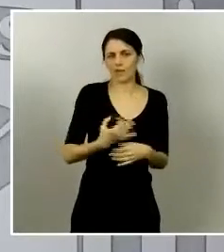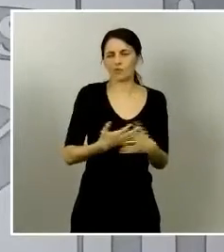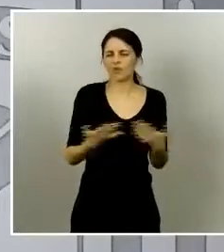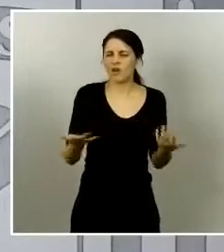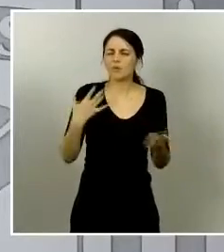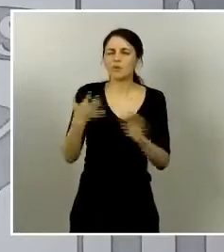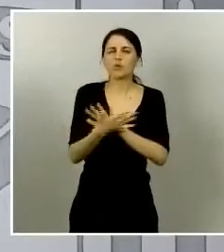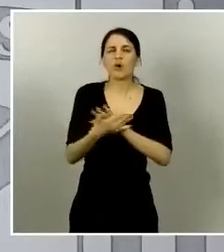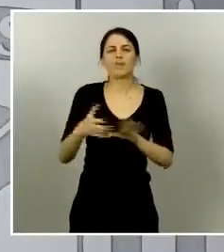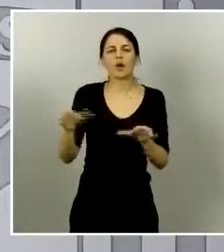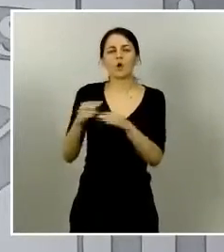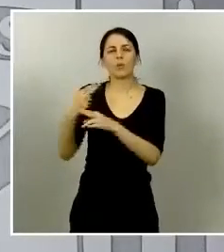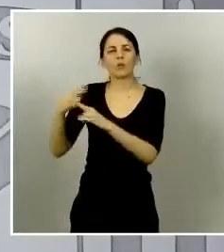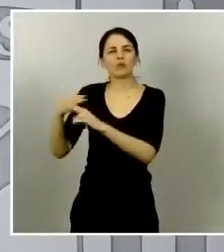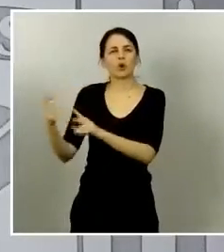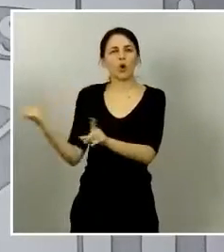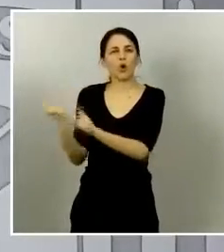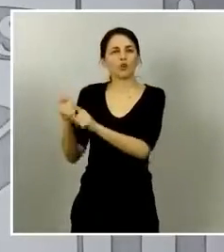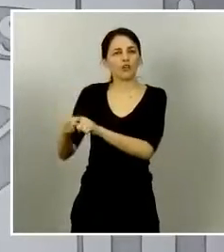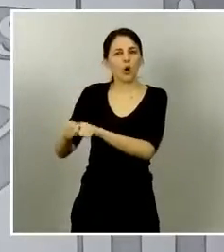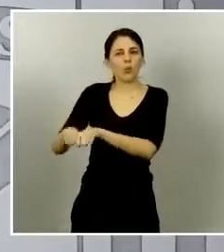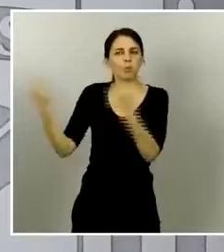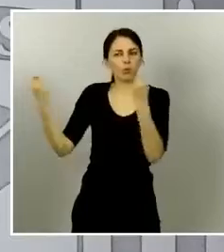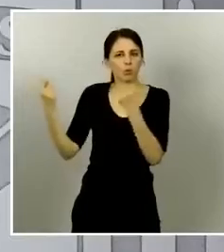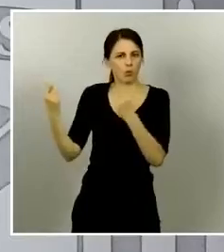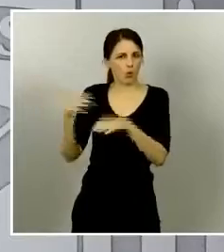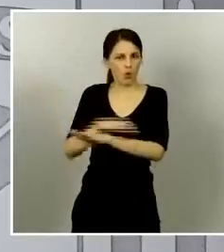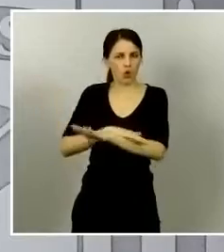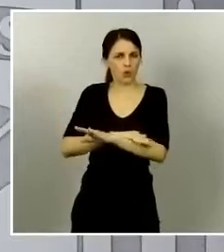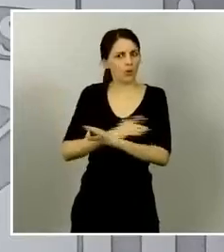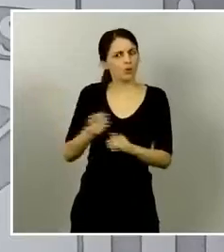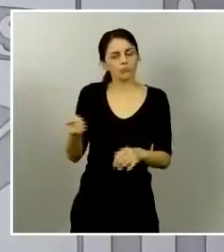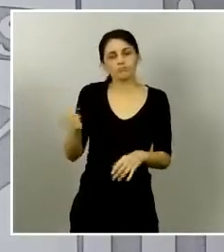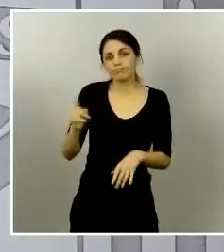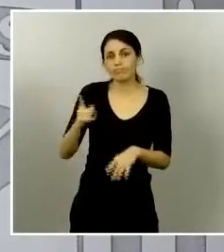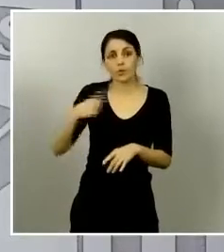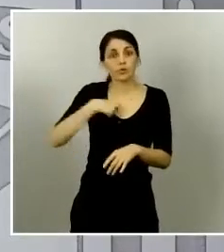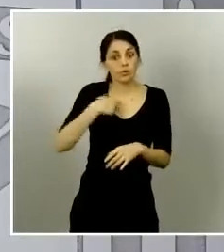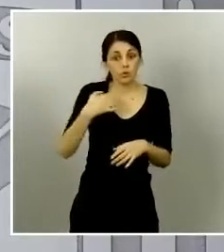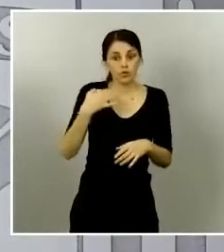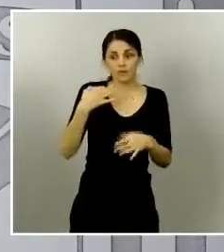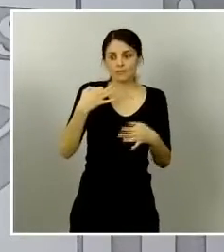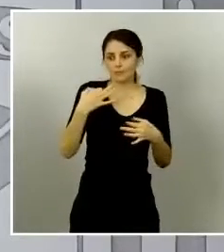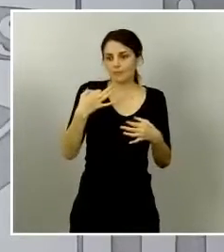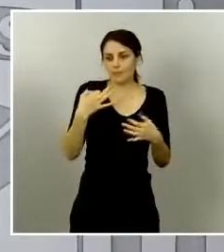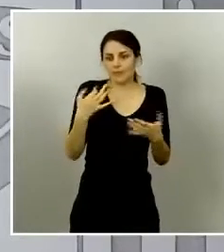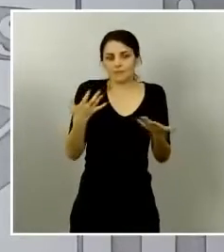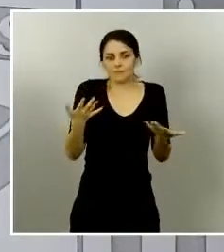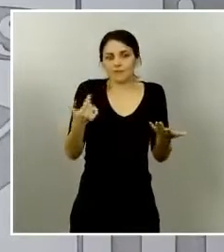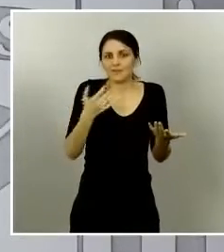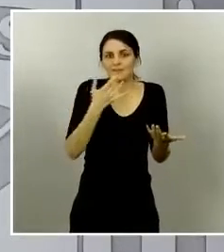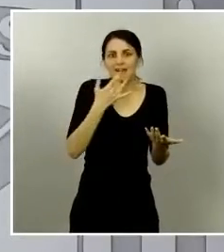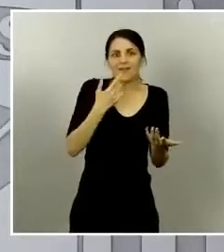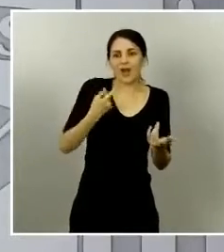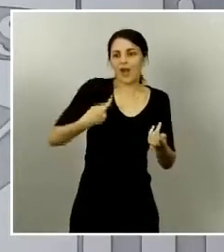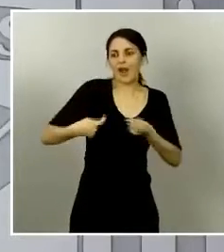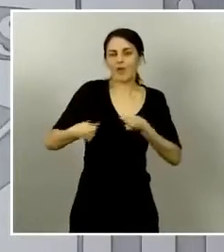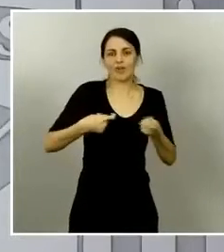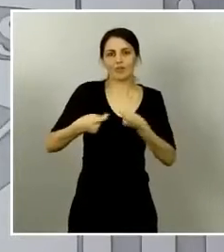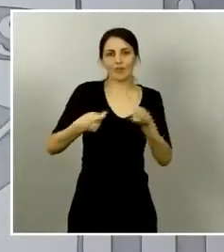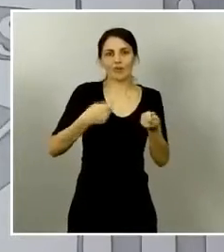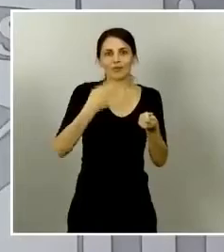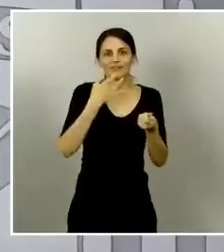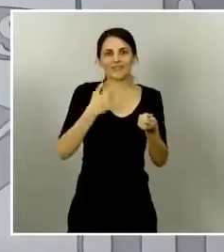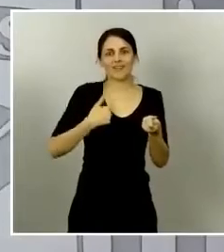al Gobierno. Yo diría que se ha intentado establecer una negociación, un acuerdo sobre materias que